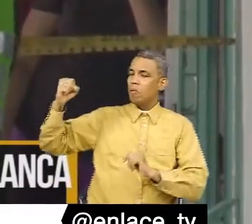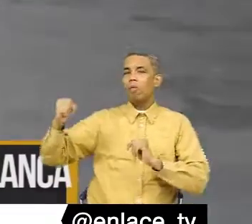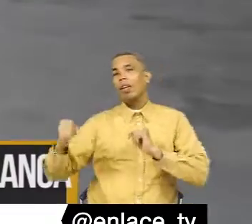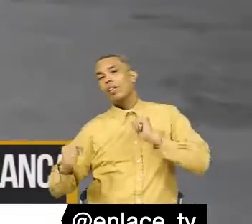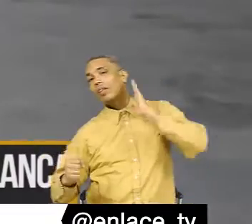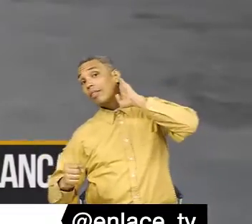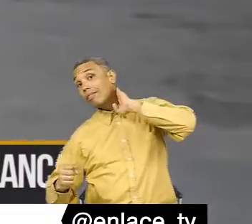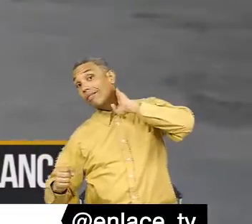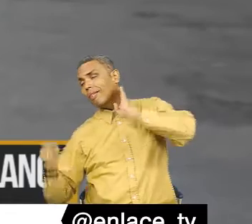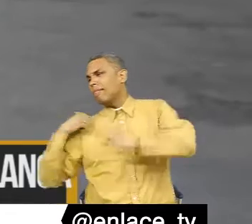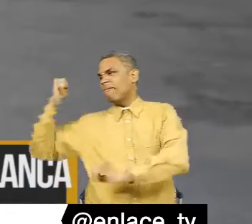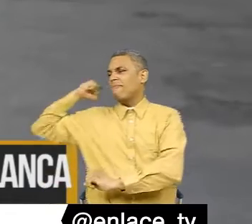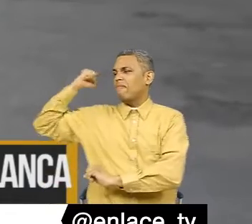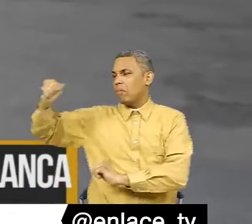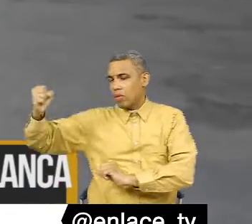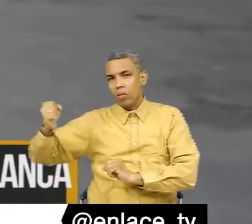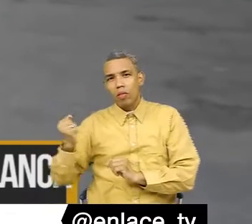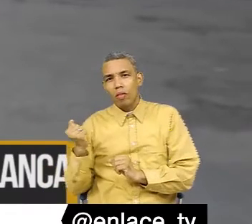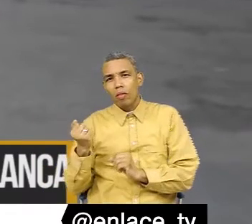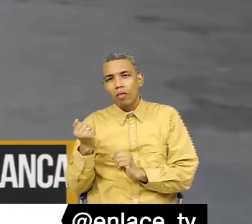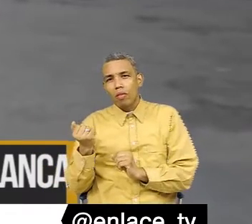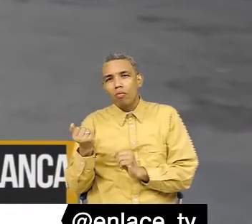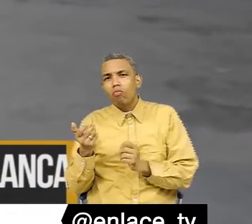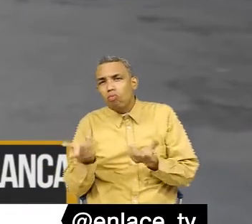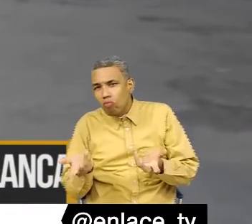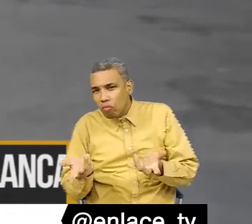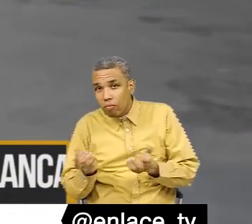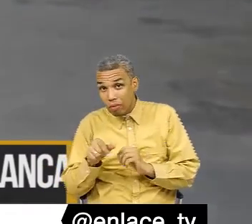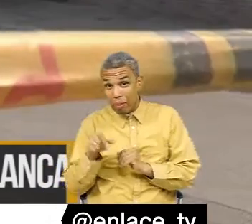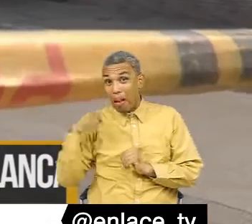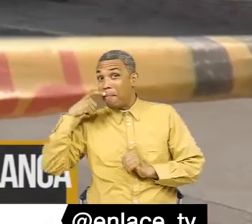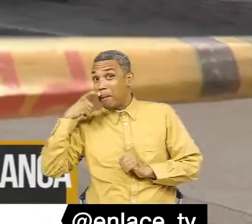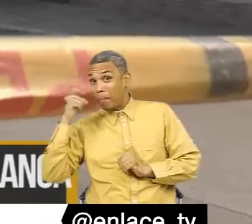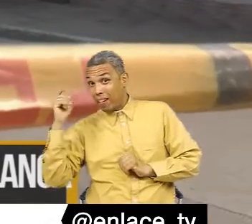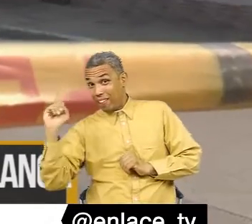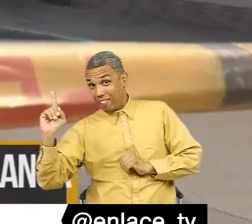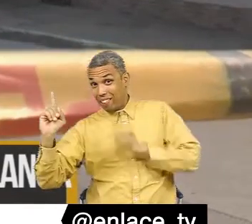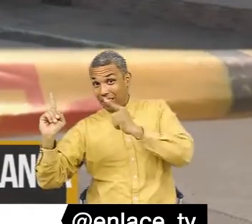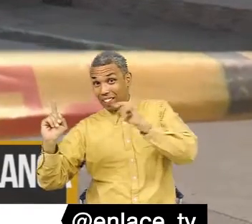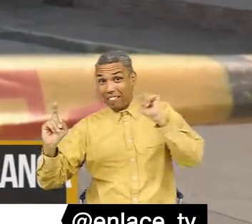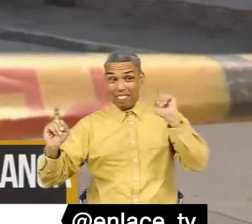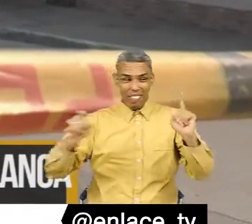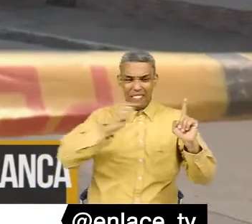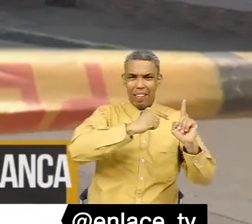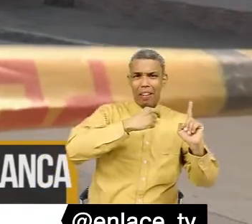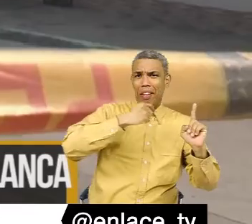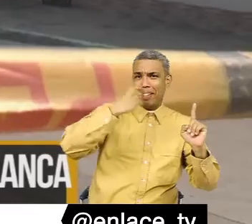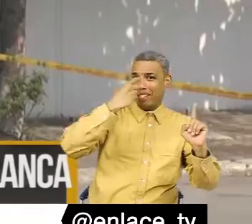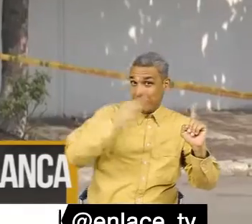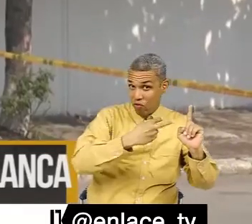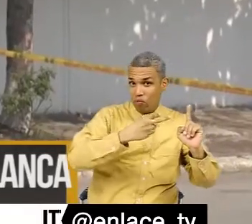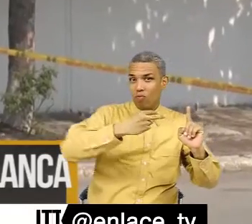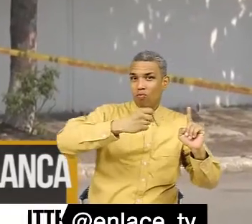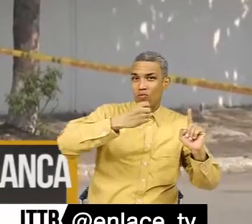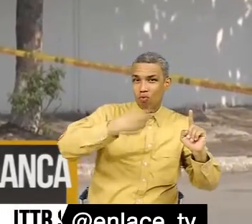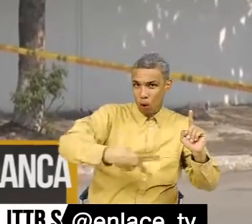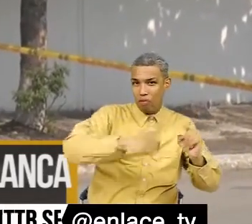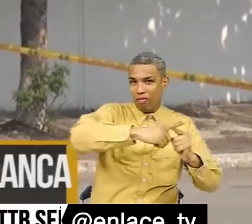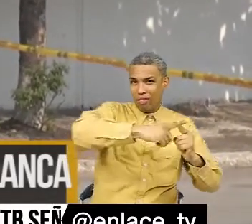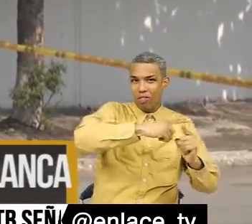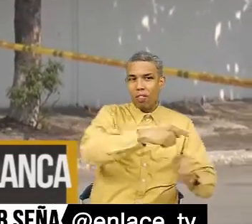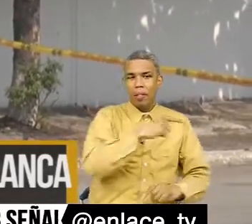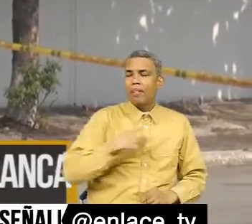Noticias pudo conocer que la agresión se habría producido de parte de un hijastro contra su padrastro, en hechos que son ahora materia de investigación por parte de las autoridades que